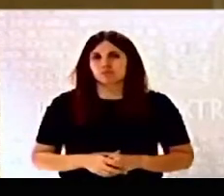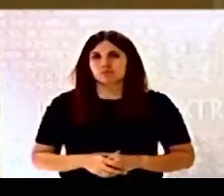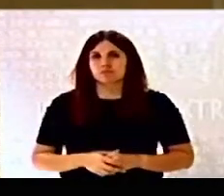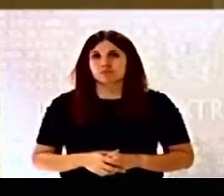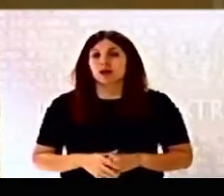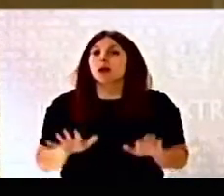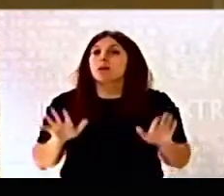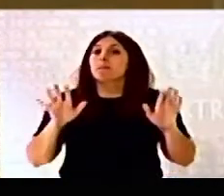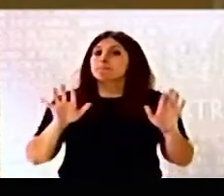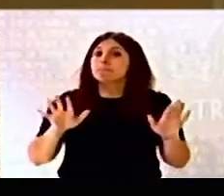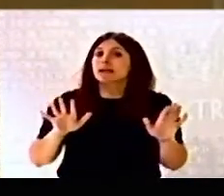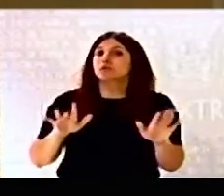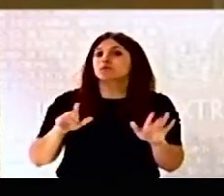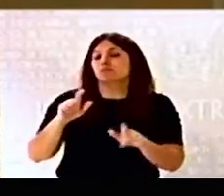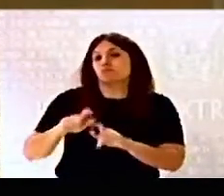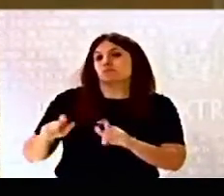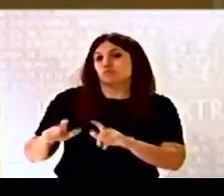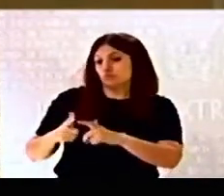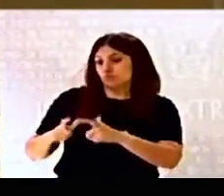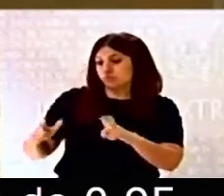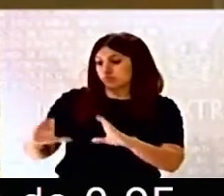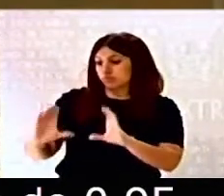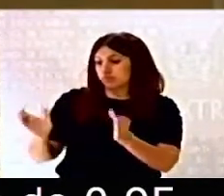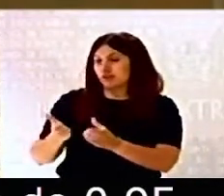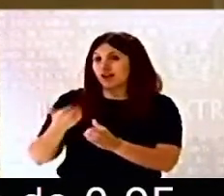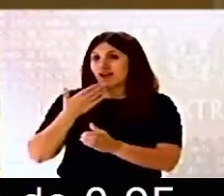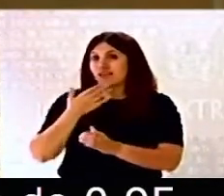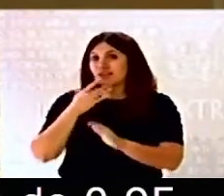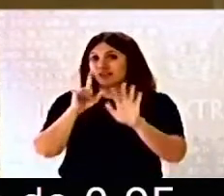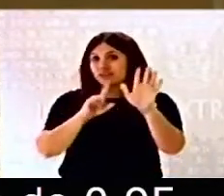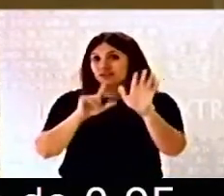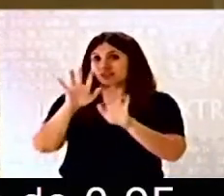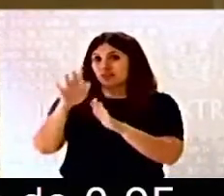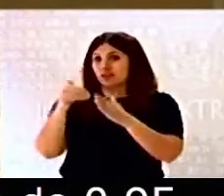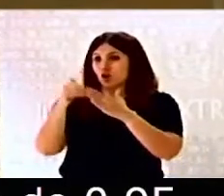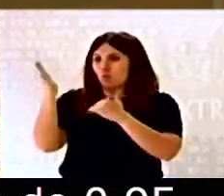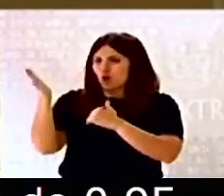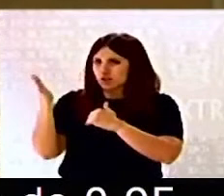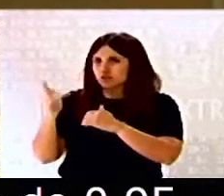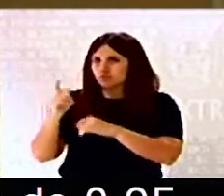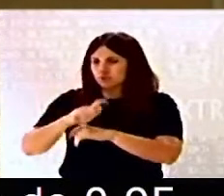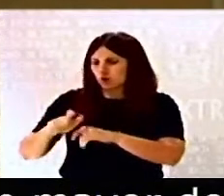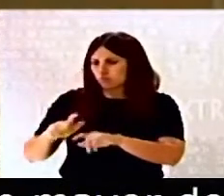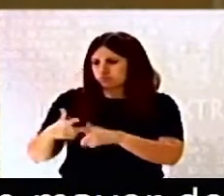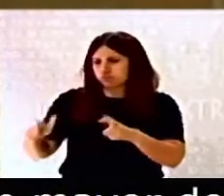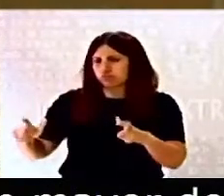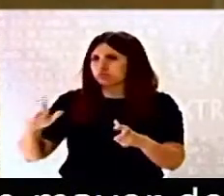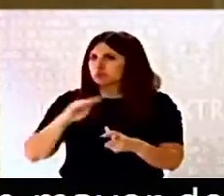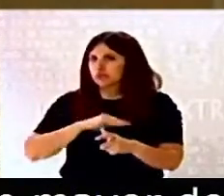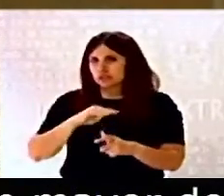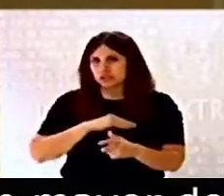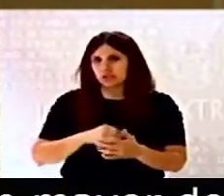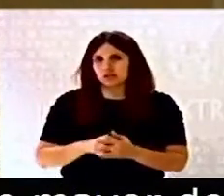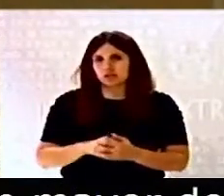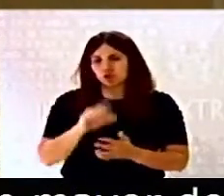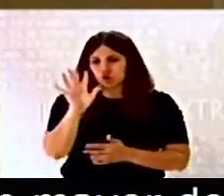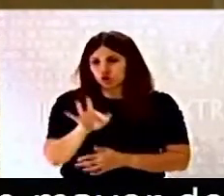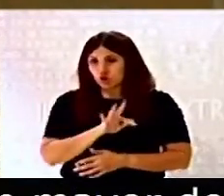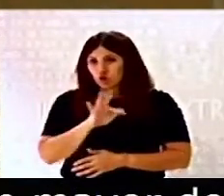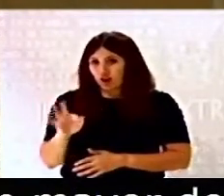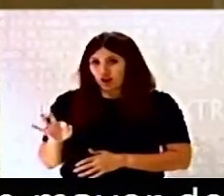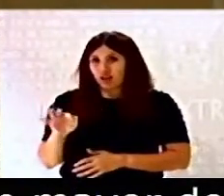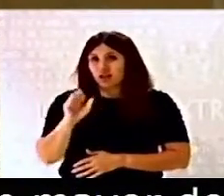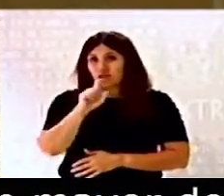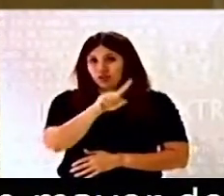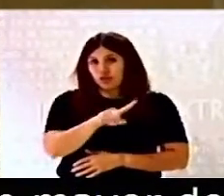Pero tiene una incidencia acumulada en población mayor de 65 años muy alta, de 116 casos